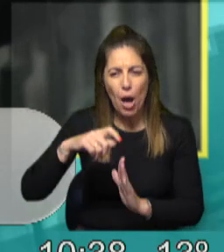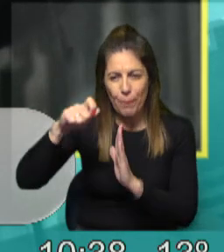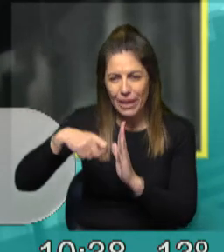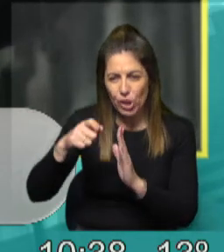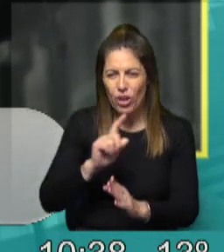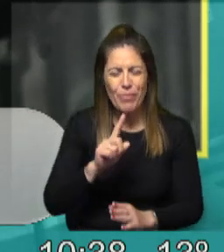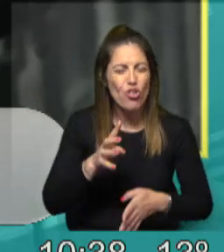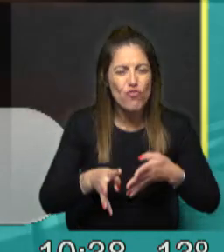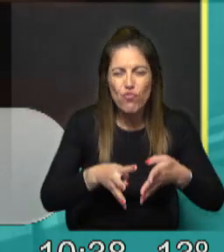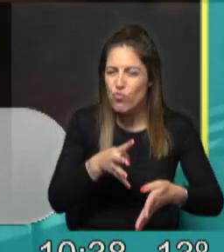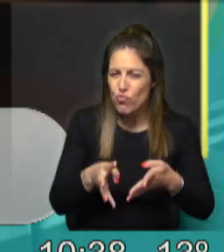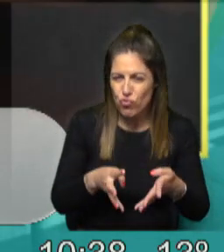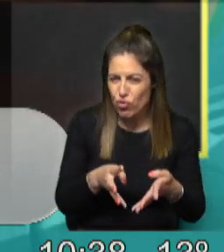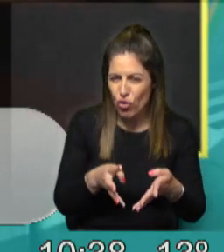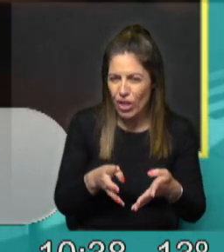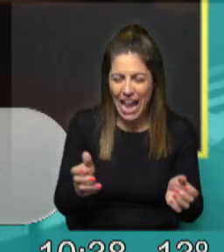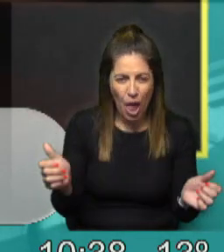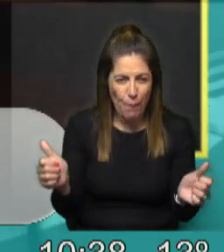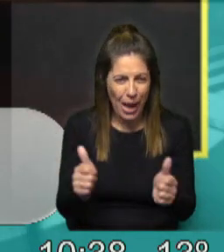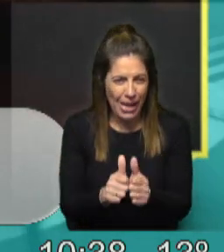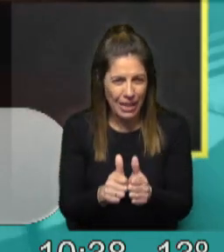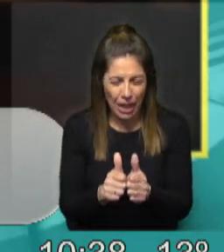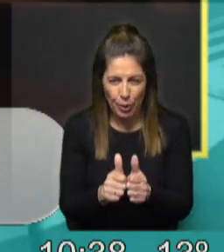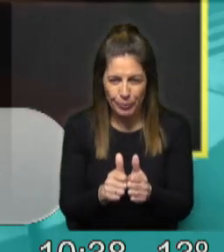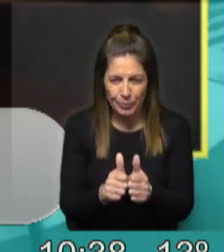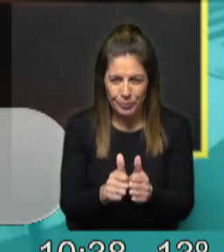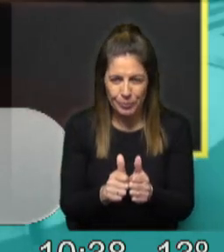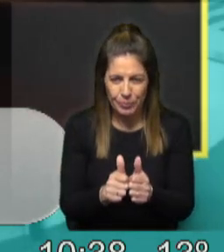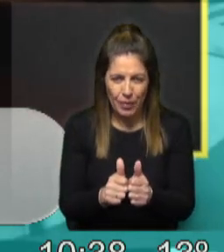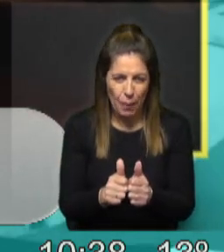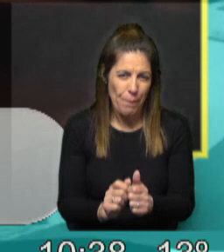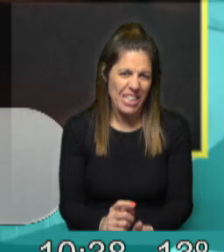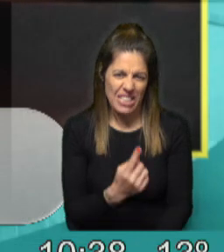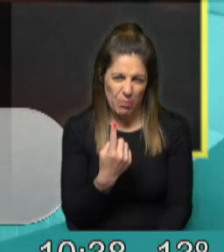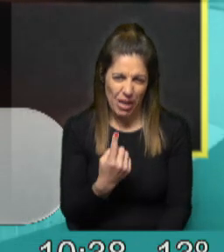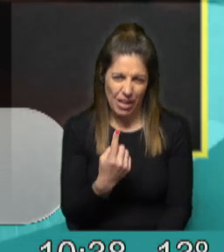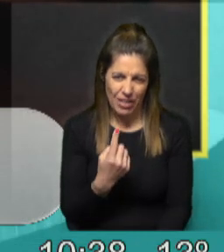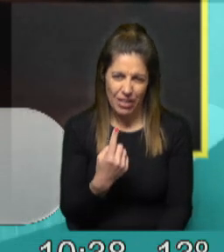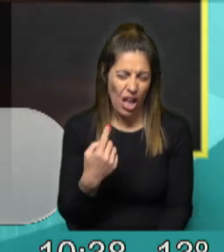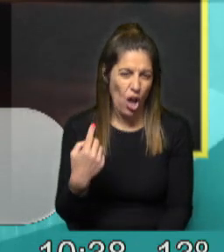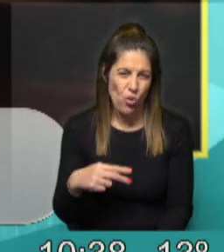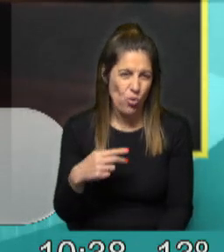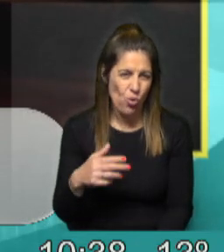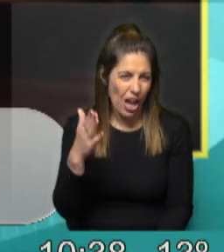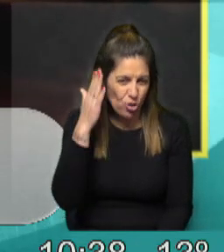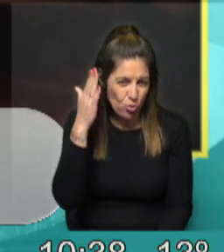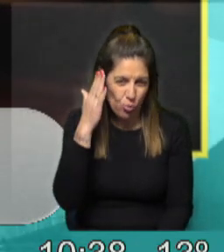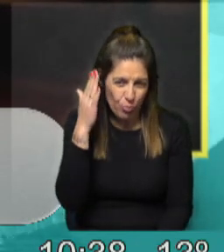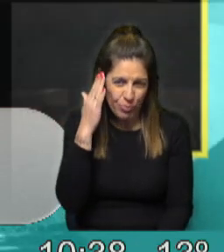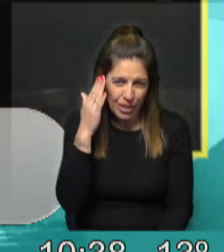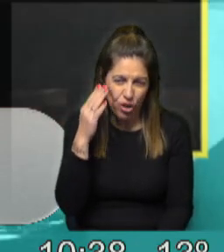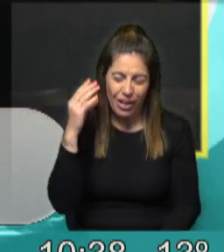creo que no funciona la pareja. O sea, no hay. Nunca se enteraron de que